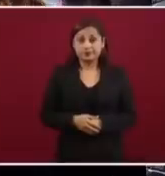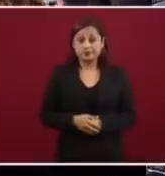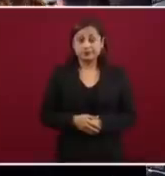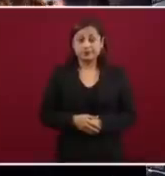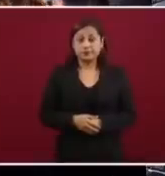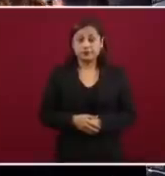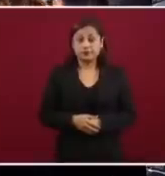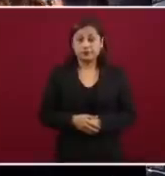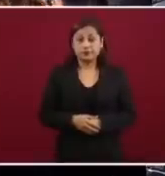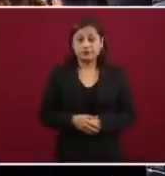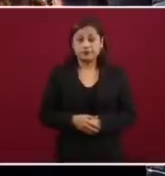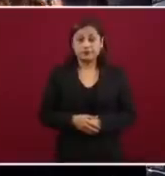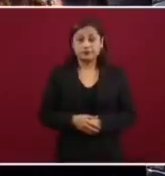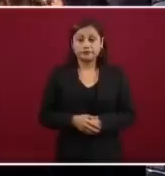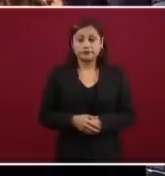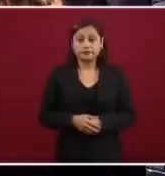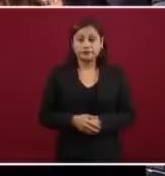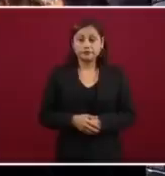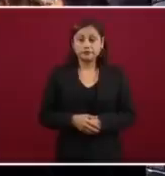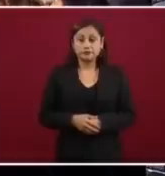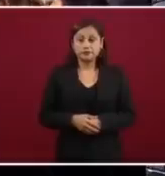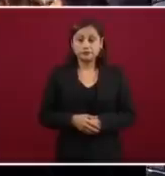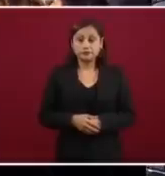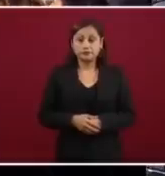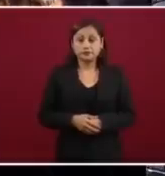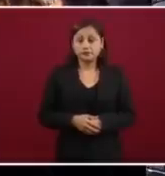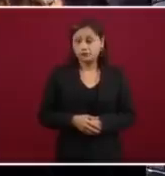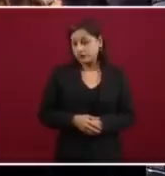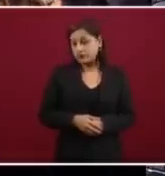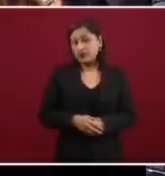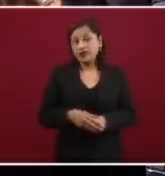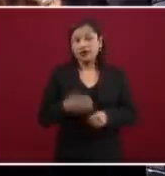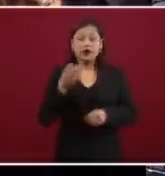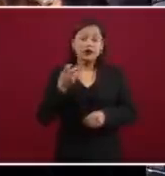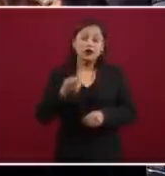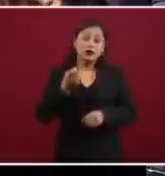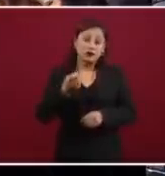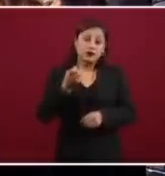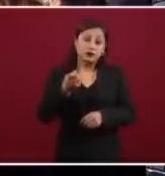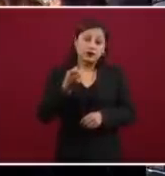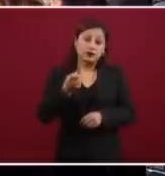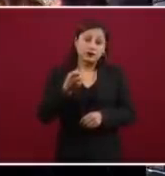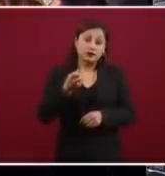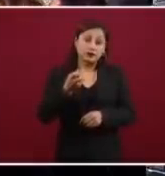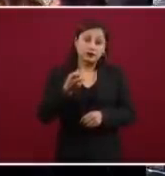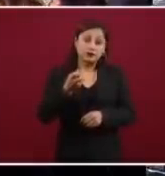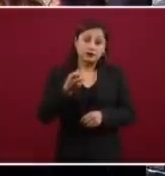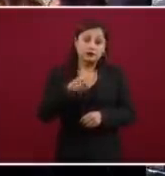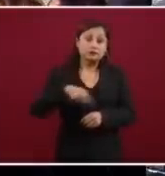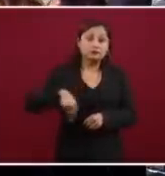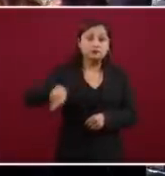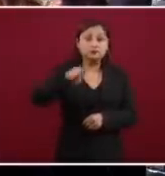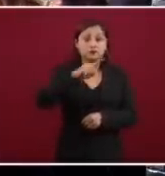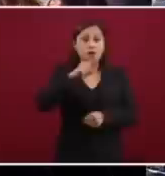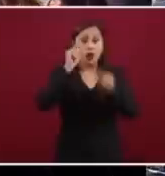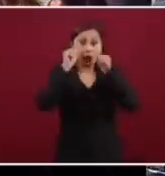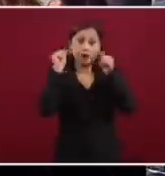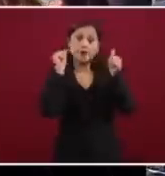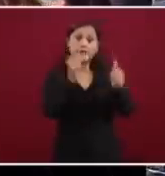Entonces, eso debe de tomarse muy en cuenta.